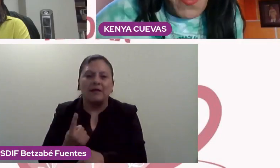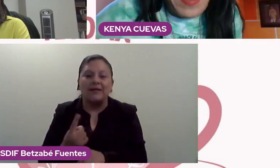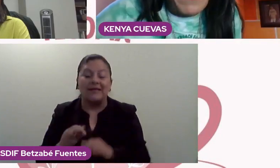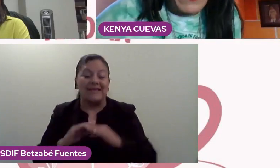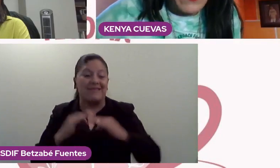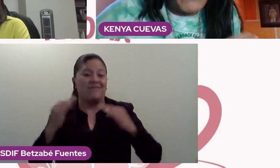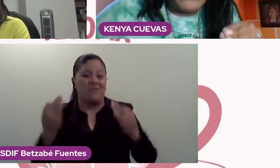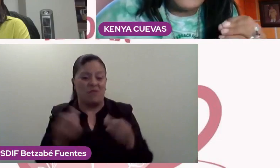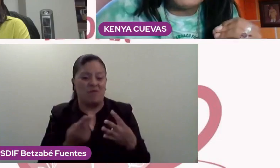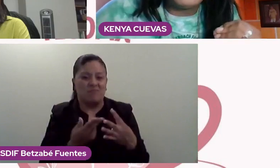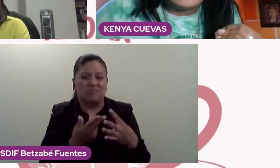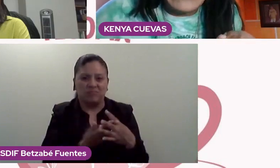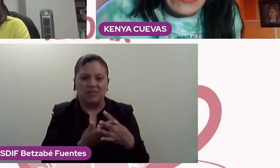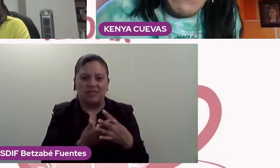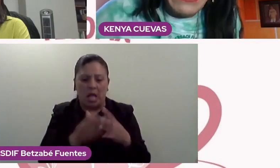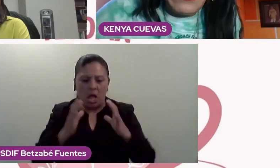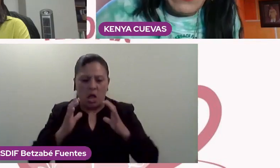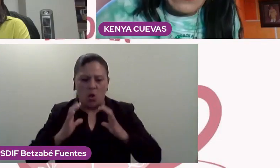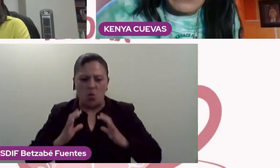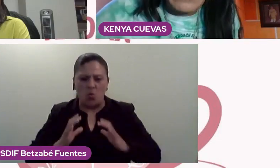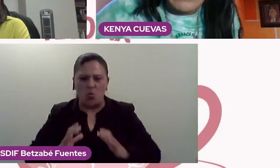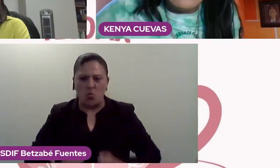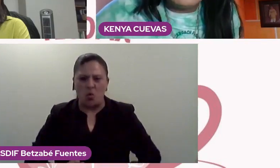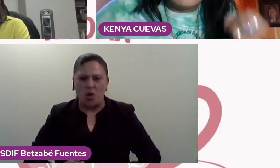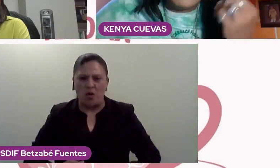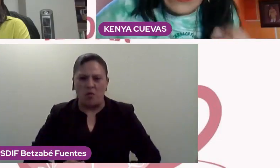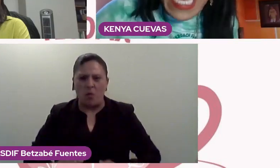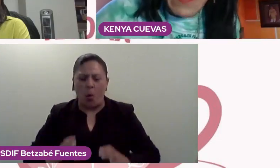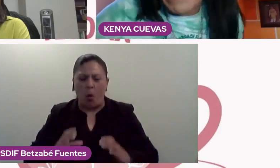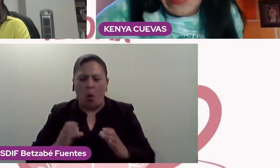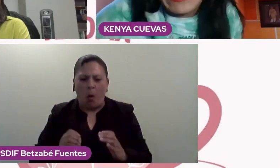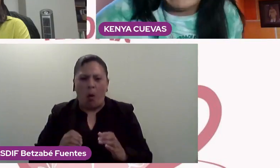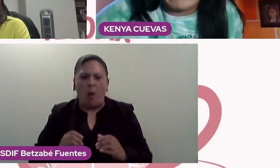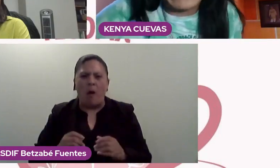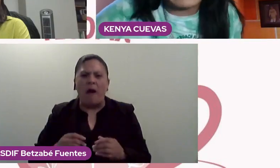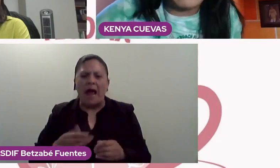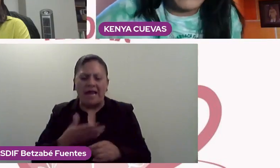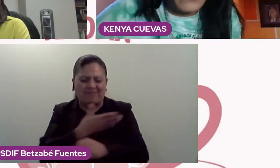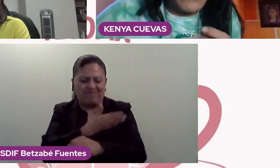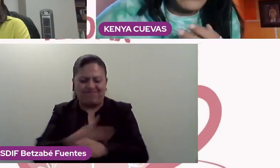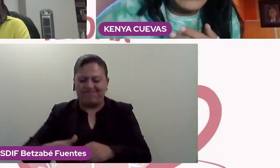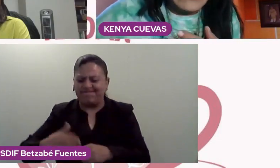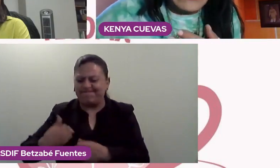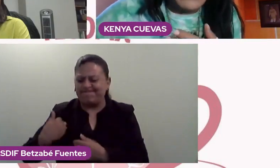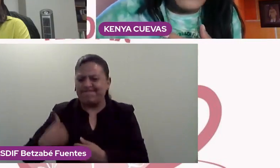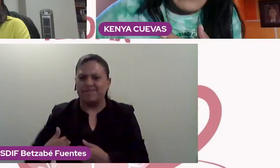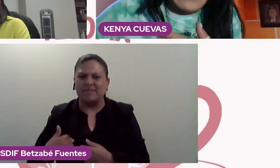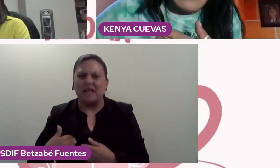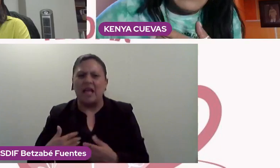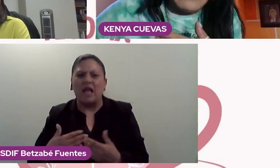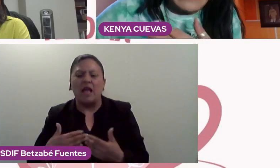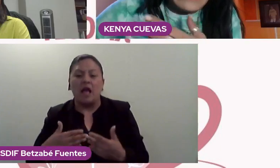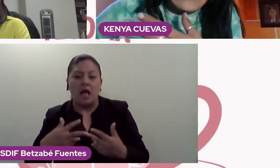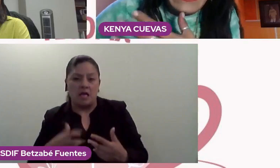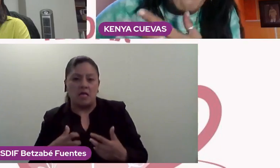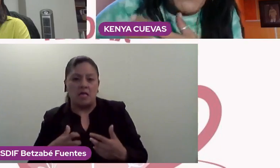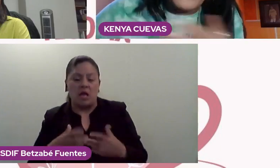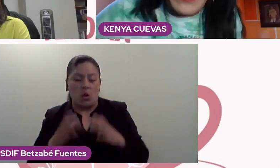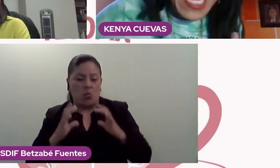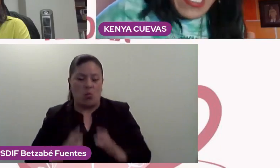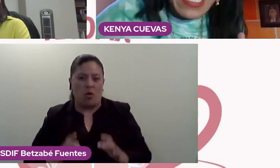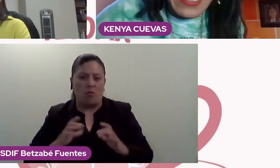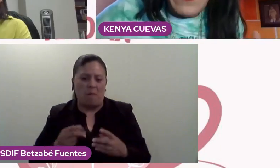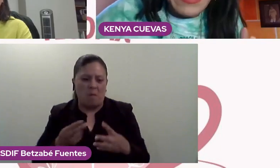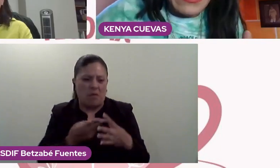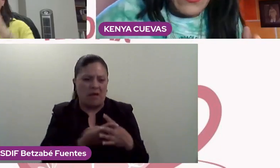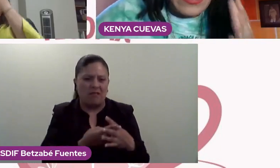nuestros cuerpos, cómo nos mutilaban de nuestras cirugías plásticas, ¿no? Cómo querían